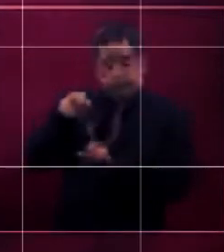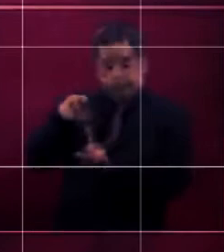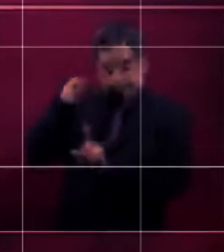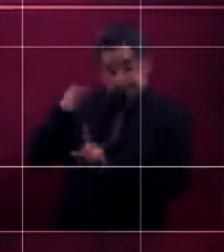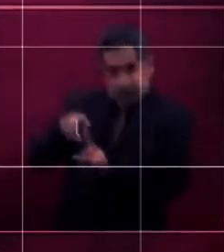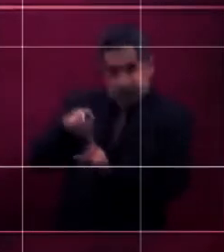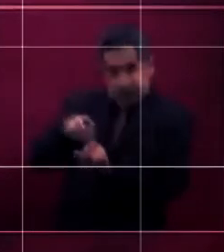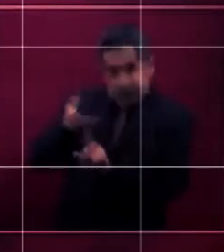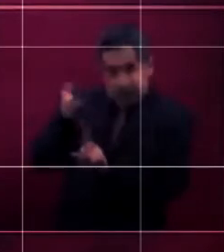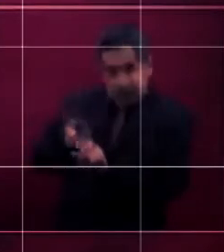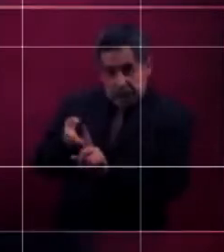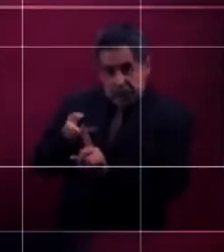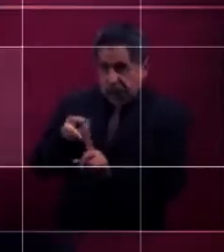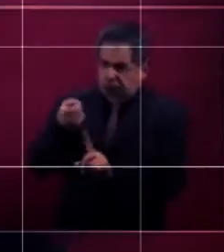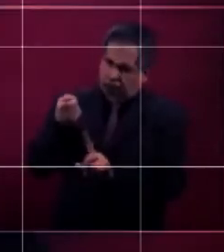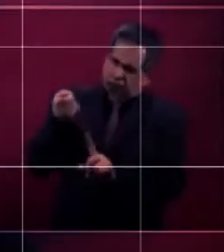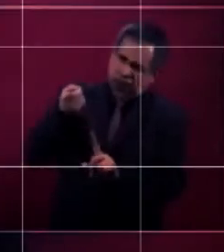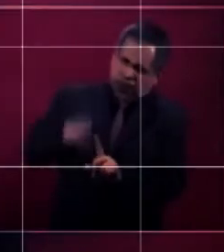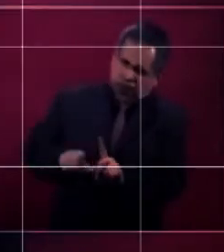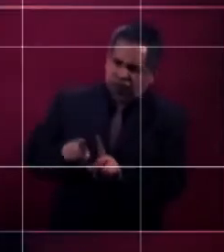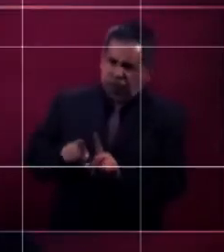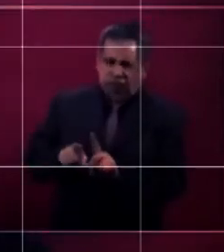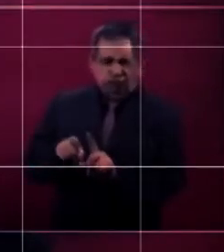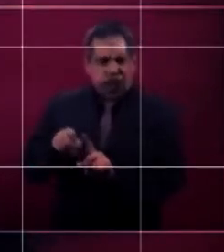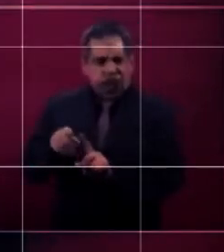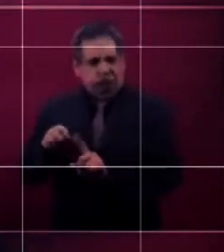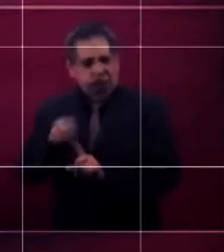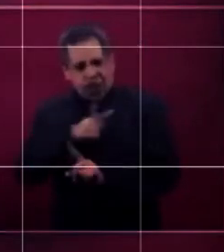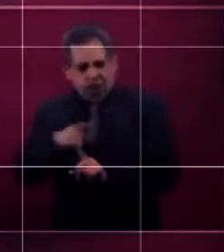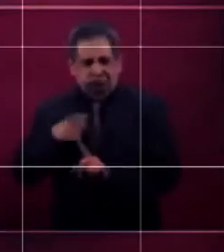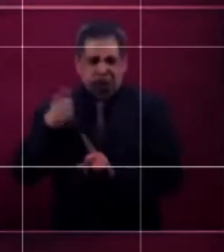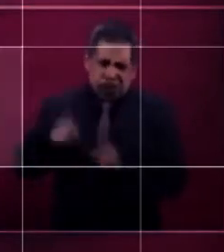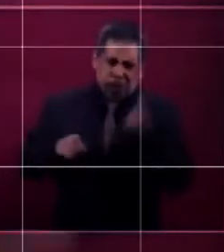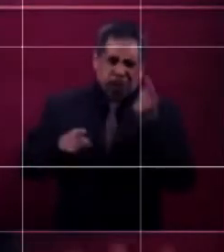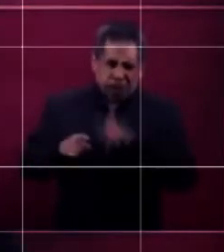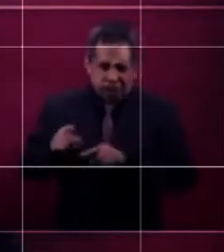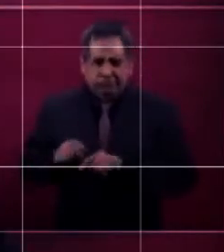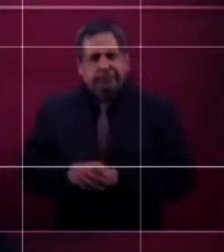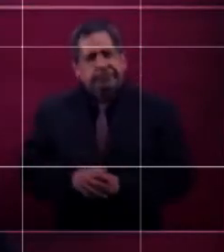al individuo se le obliga a que haga una cosa o la otra,